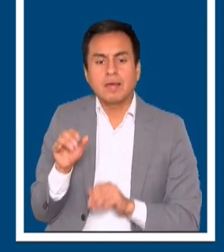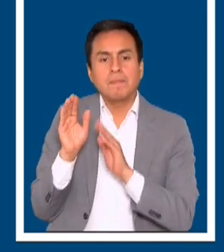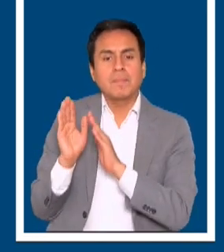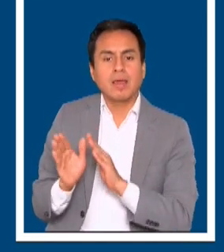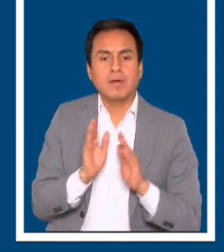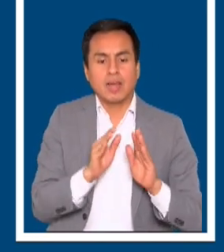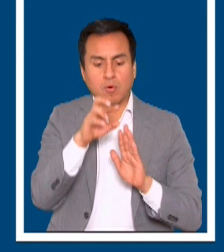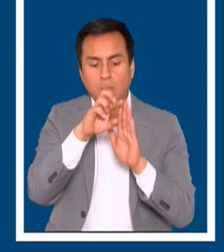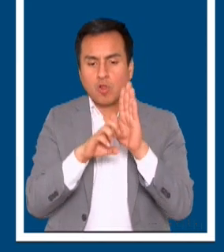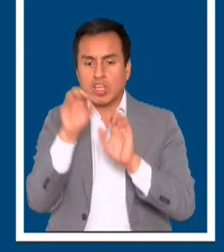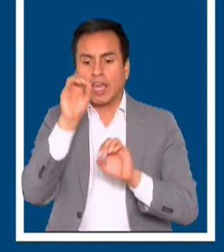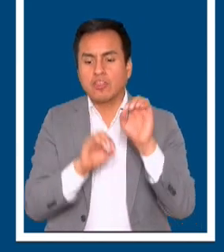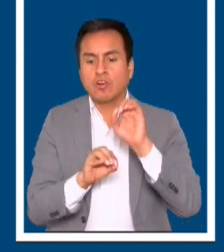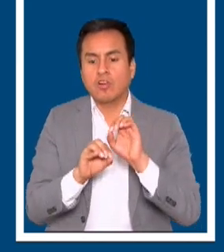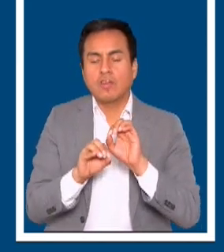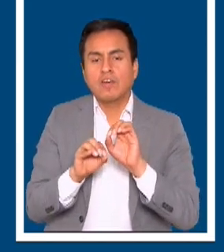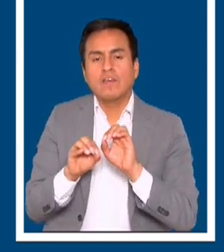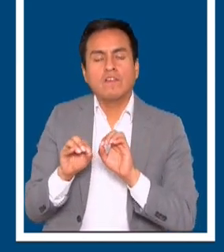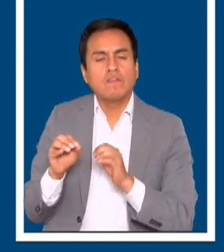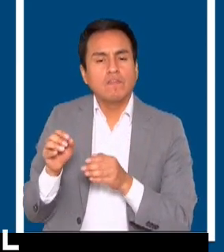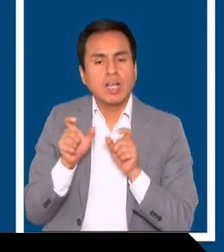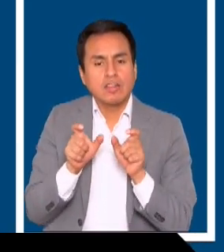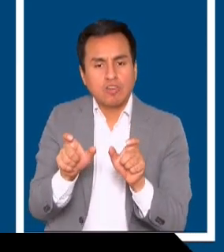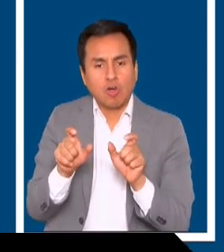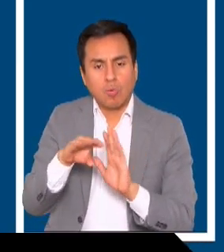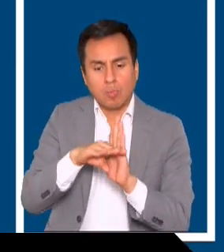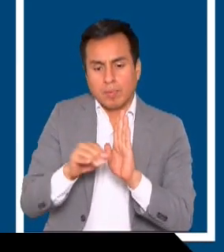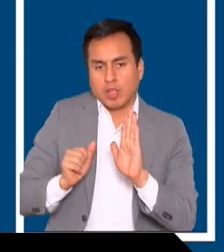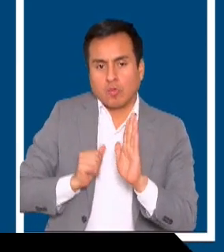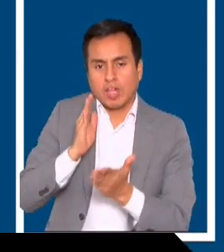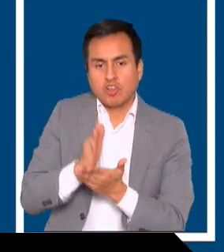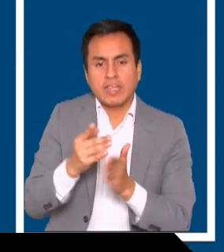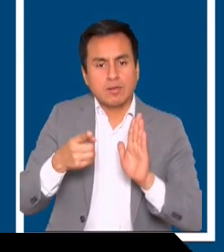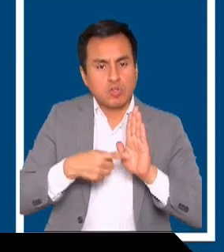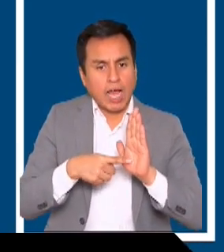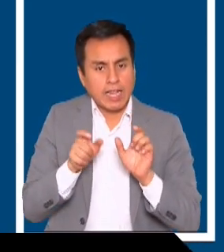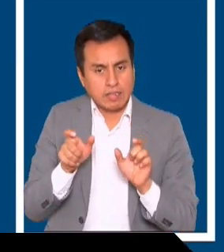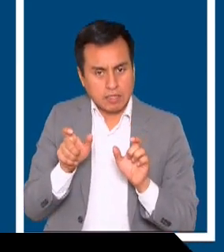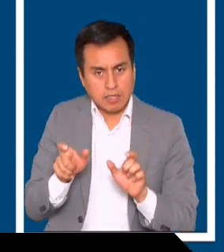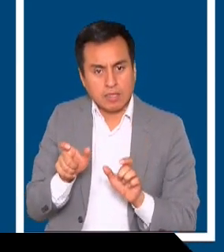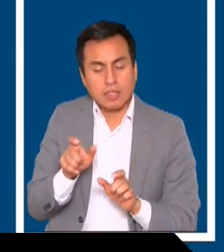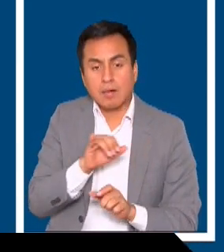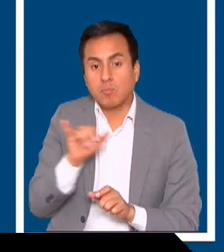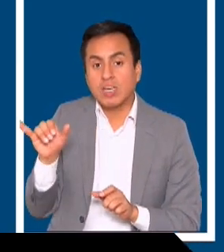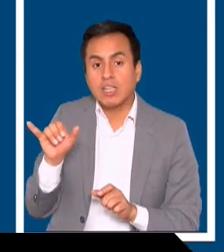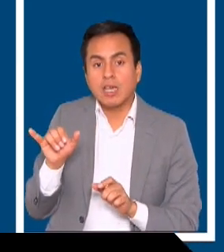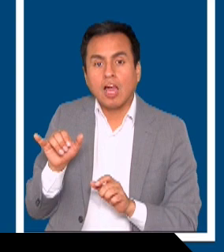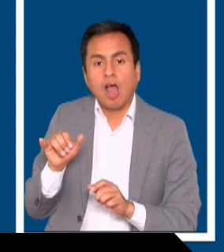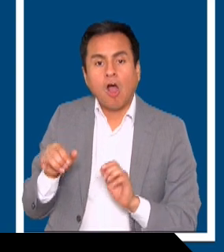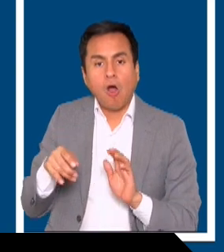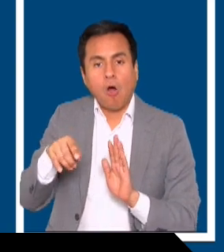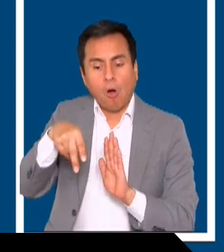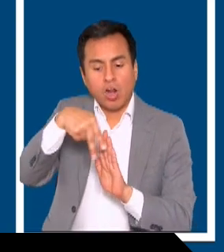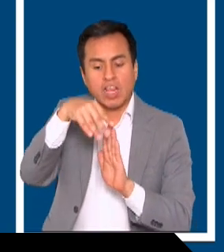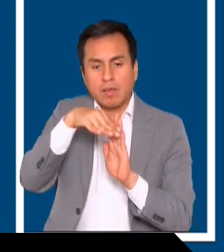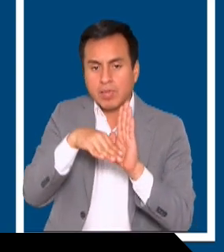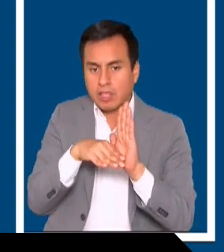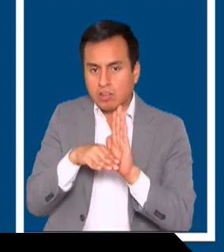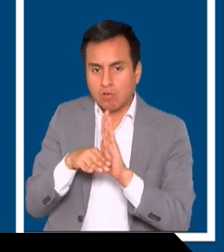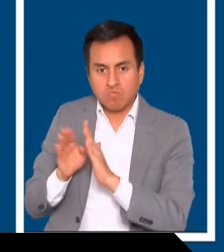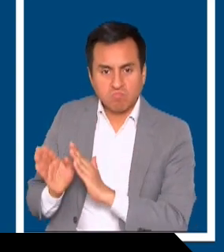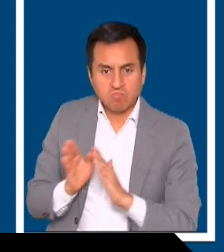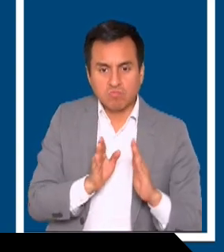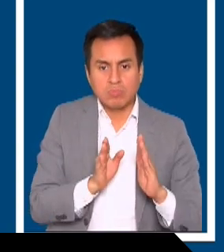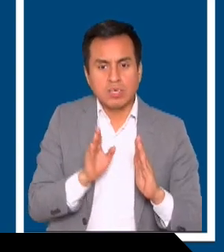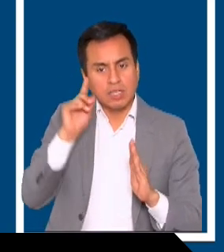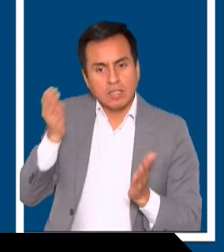va a preparar el proyecto sobre fiscalización del cumplimiento de las obligaciones tributarias y se va a efectuar un ordenamiento de las iniciativas